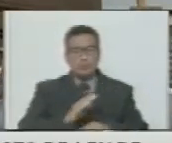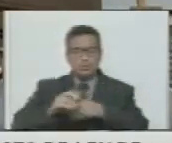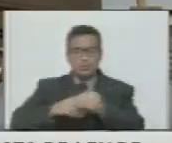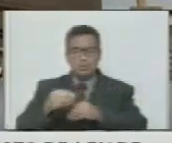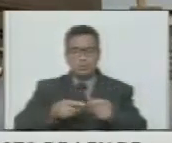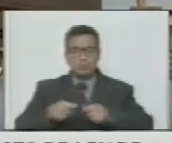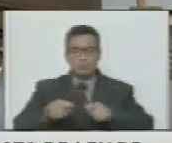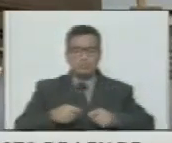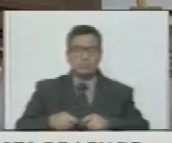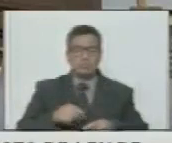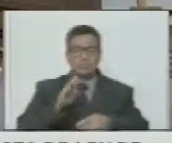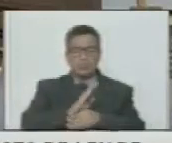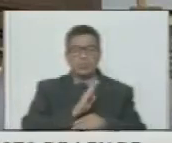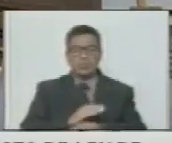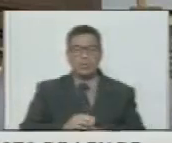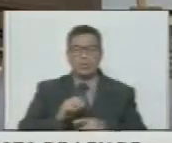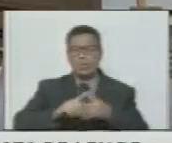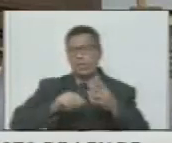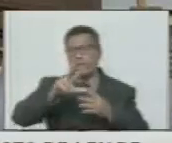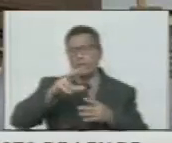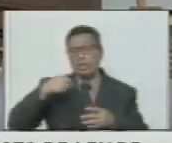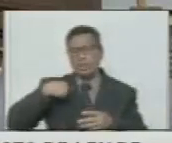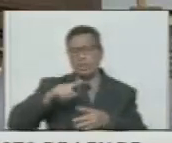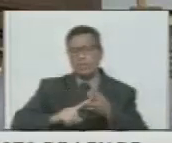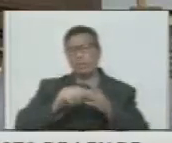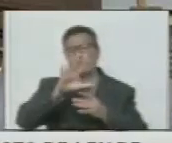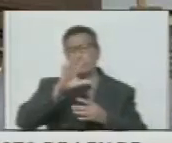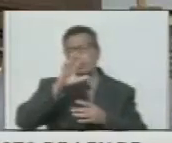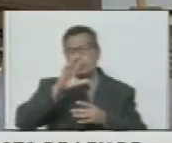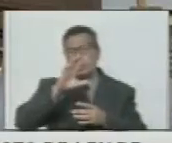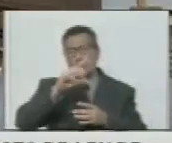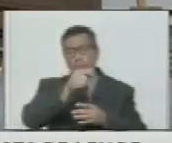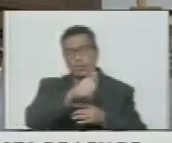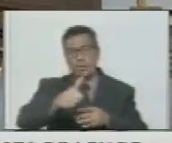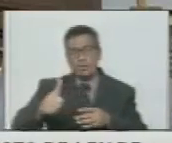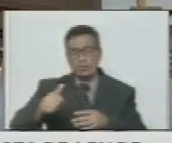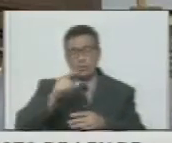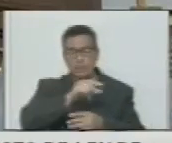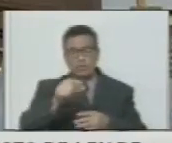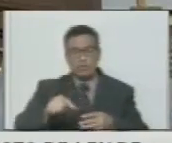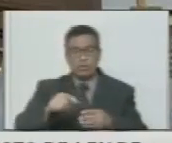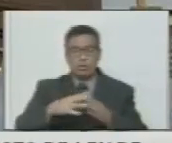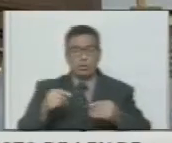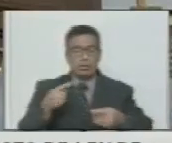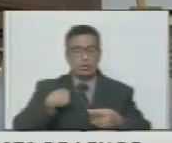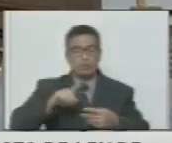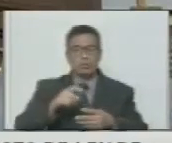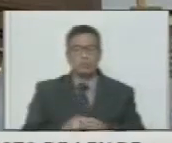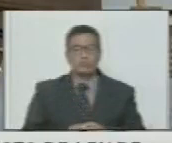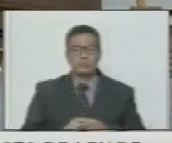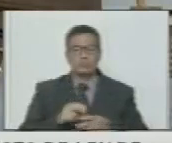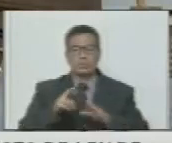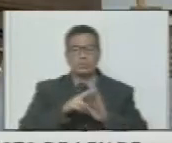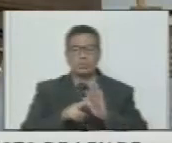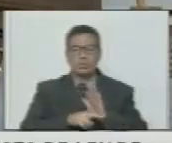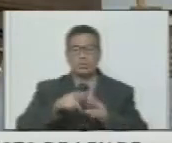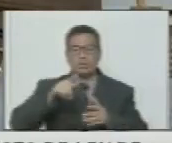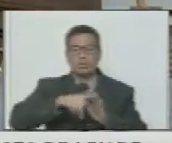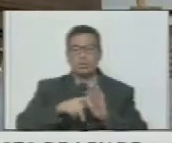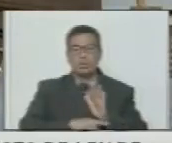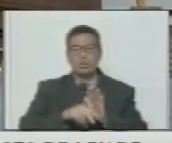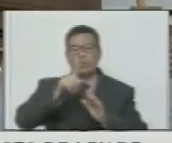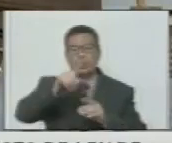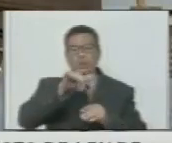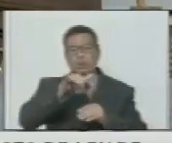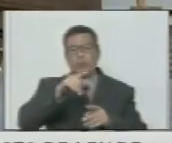Actividad Aseguradora. 3. Tener como mínimo 5 accionistas. Todas las acciones deben ser